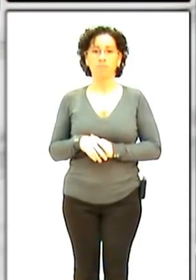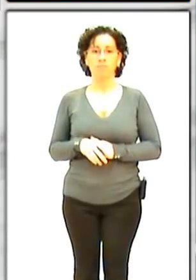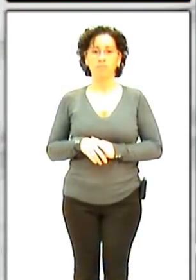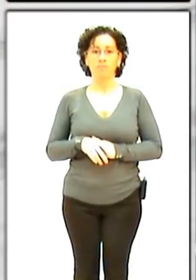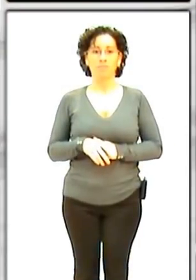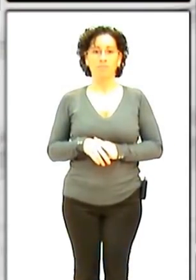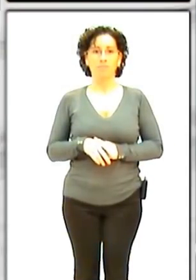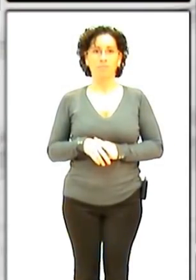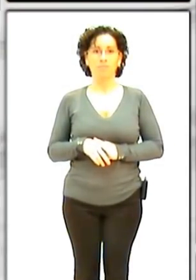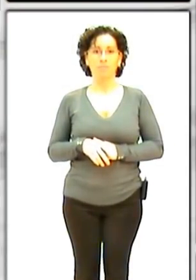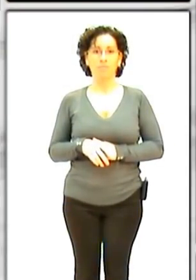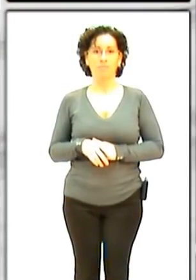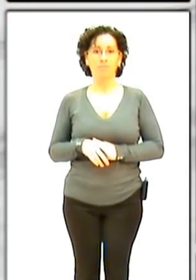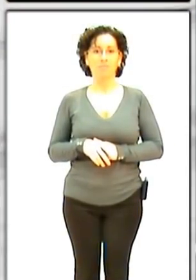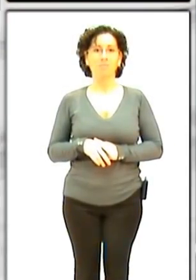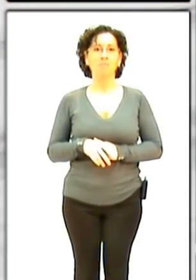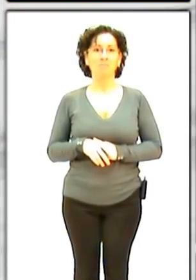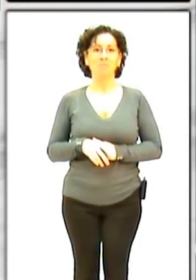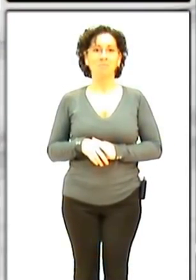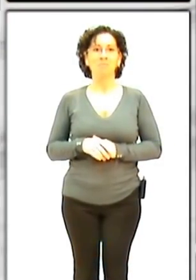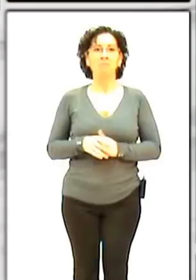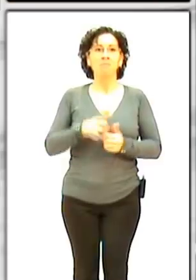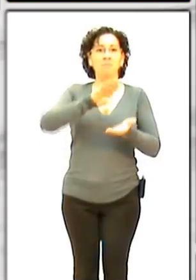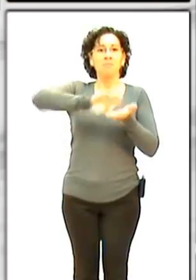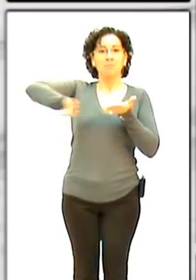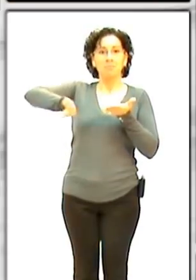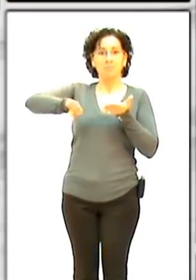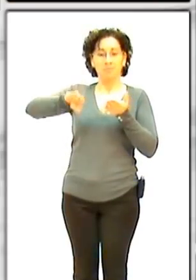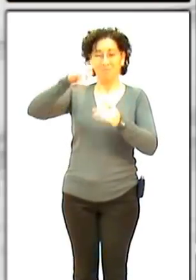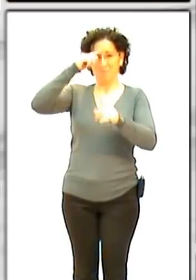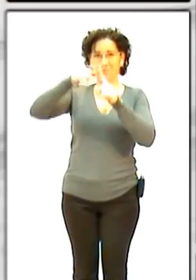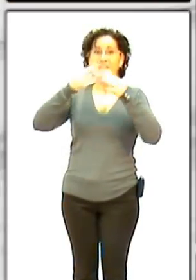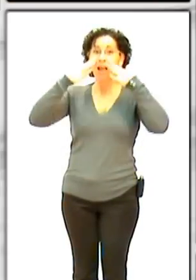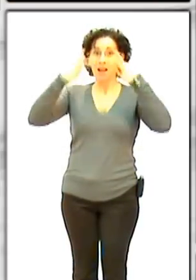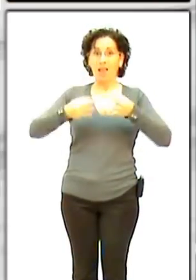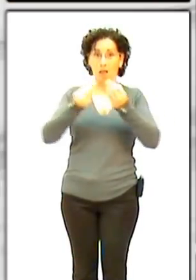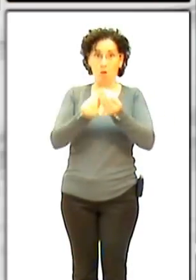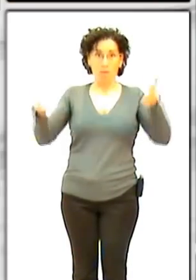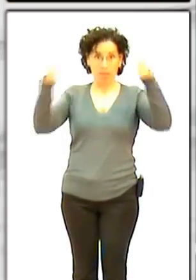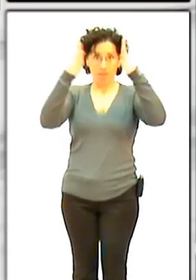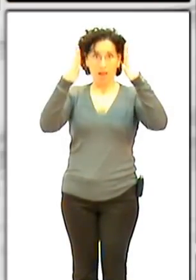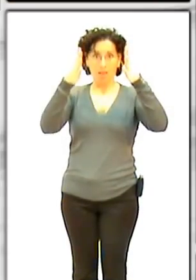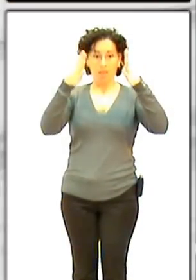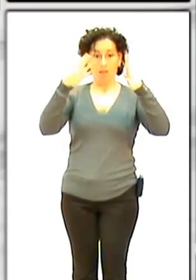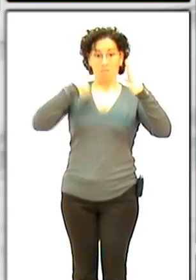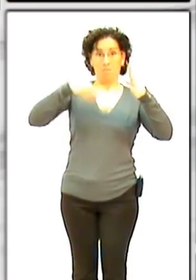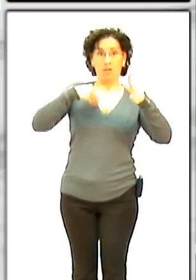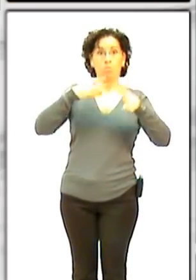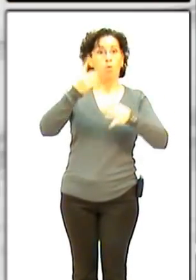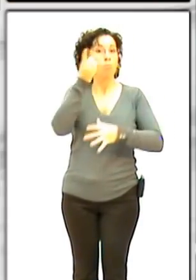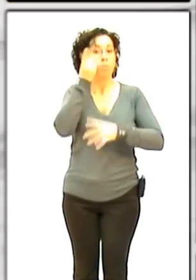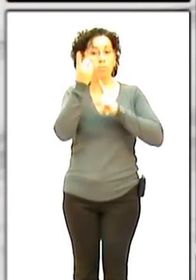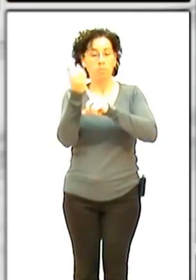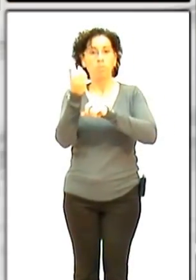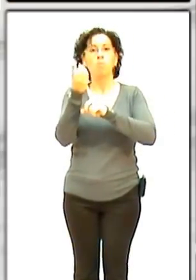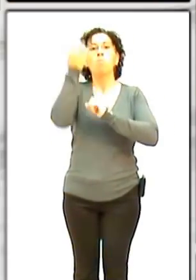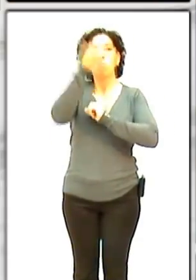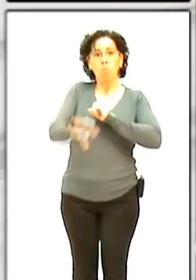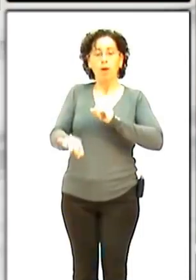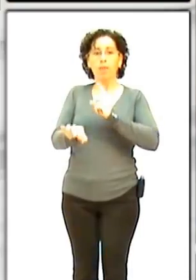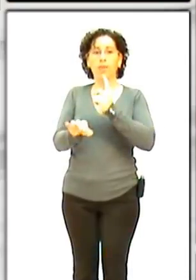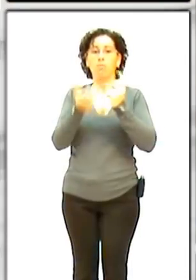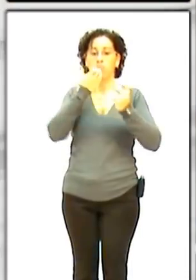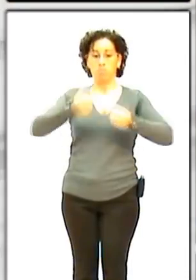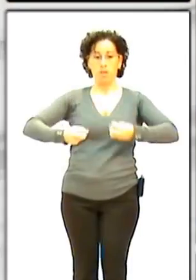Aparte, bueno, tenemos el punto de realidad aumentada que mediante los dispositivos móviles pues podemos localizar enfrente de